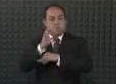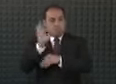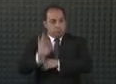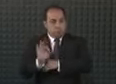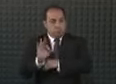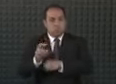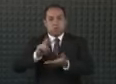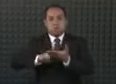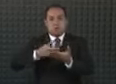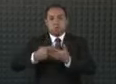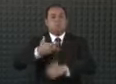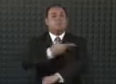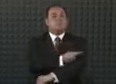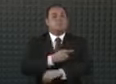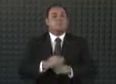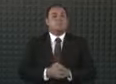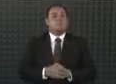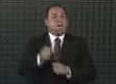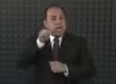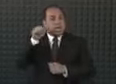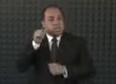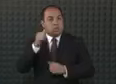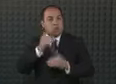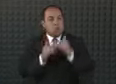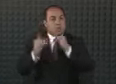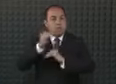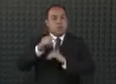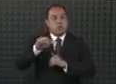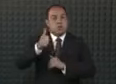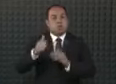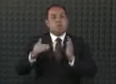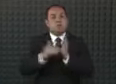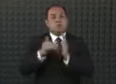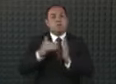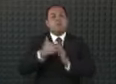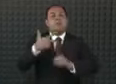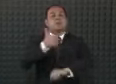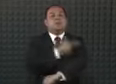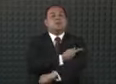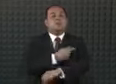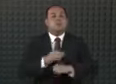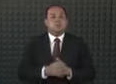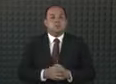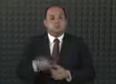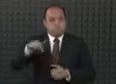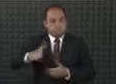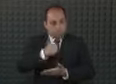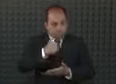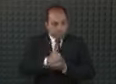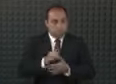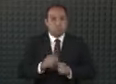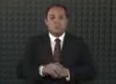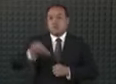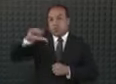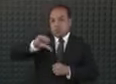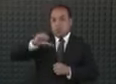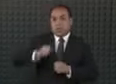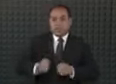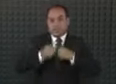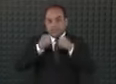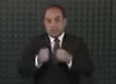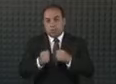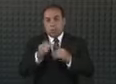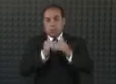con esquema completo. Ayer superamos los 11 millones de dosis aplicadas en nuestra ciudad y hoy estaremos